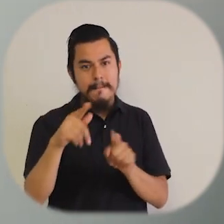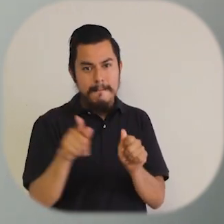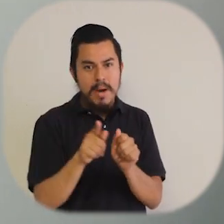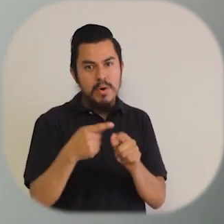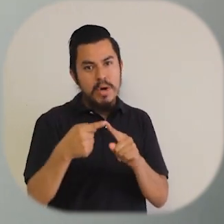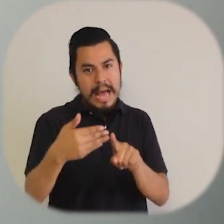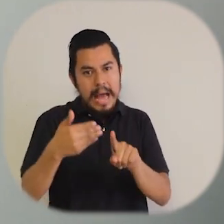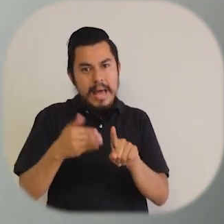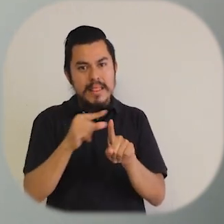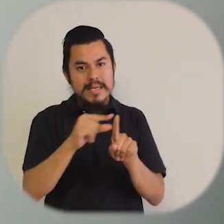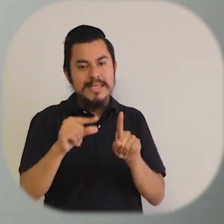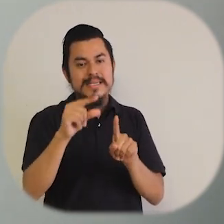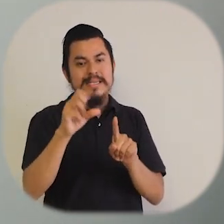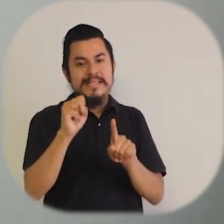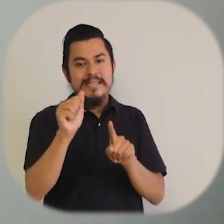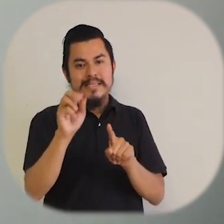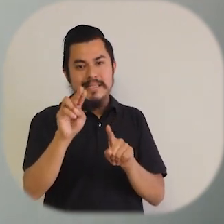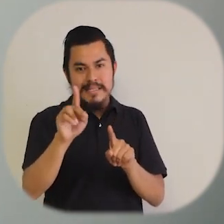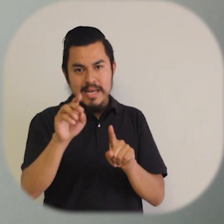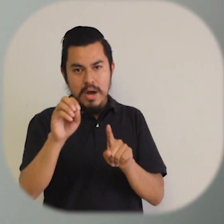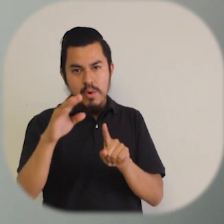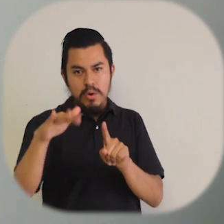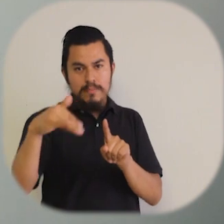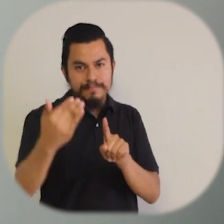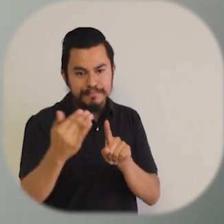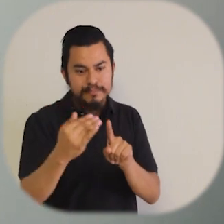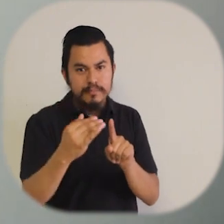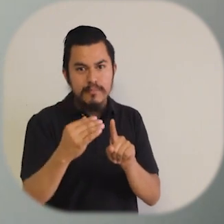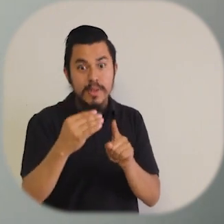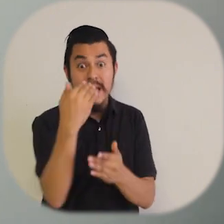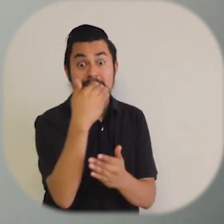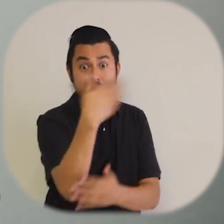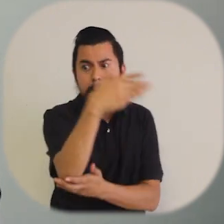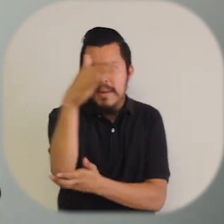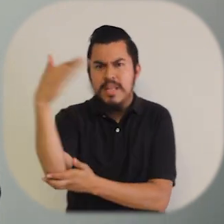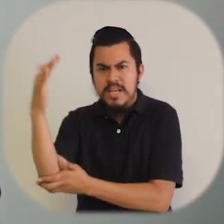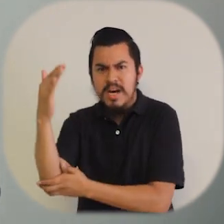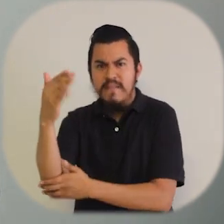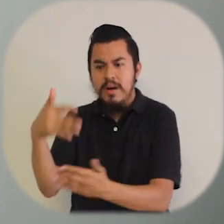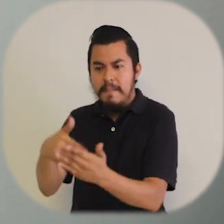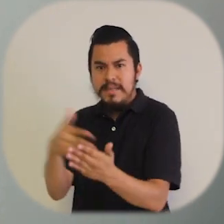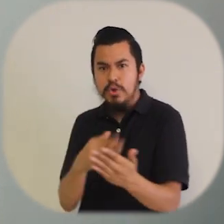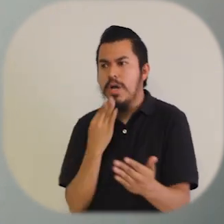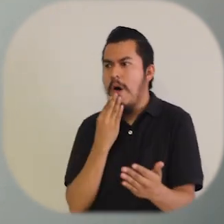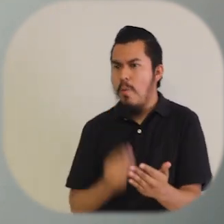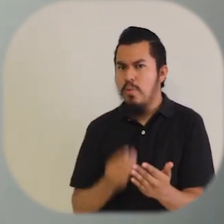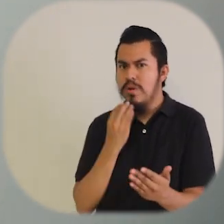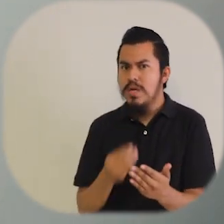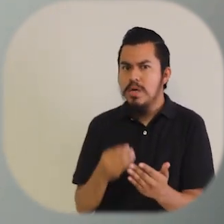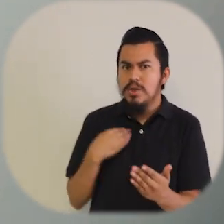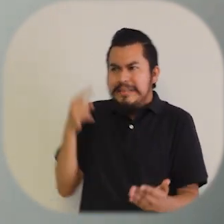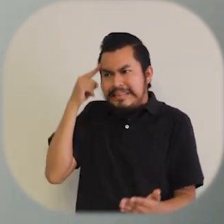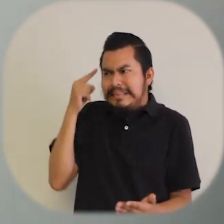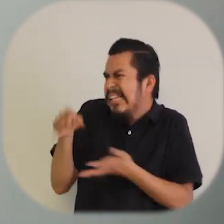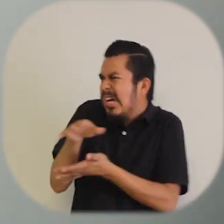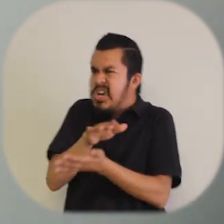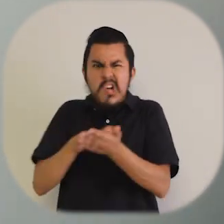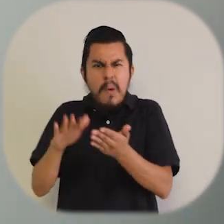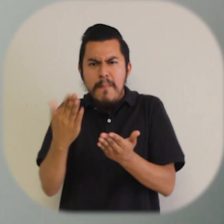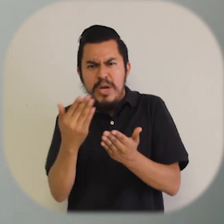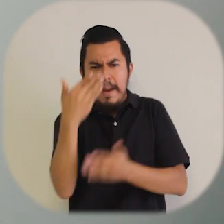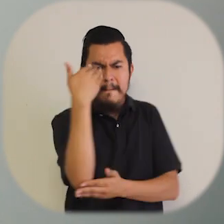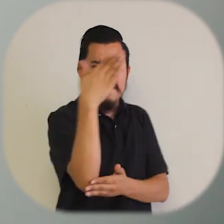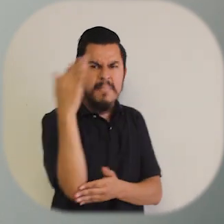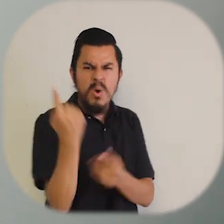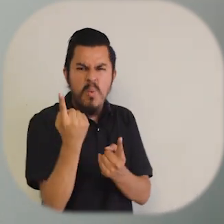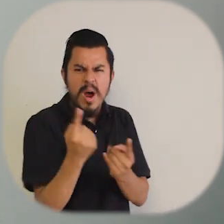moraban en Damasco, demostrando por las escrituras que Jesús es el Cristo. Desde el principio él compartió que Jesús es el Cristo. De igual manera en el Hechos 17 vemos lo mismo.